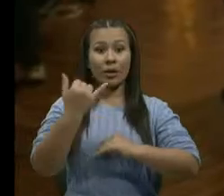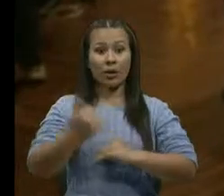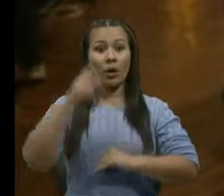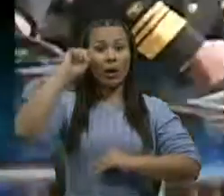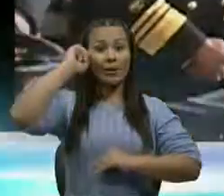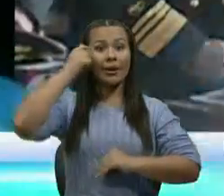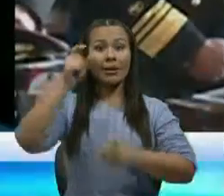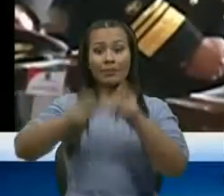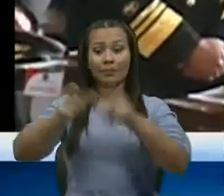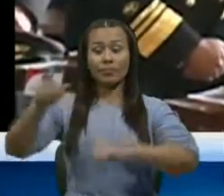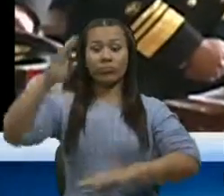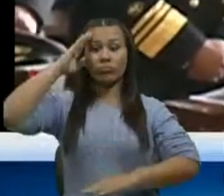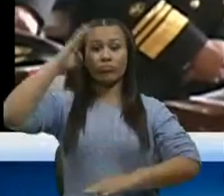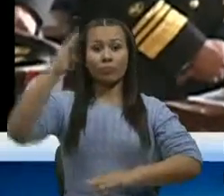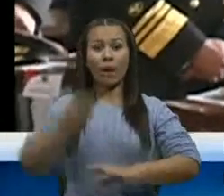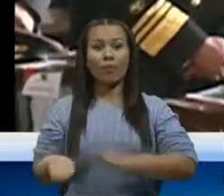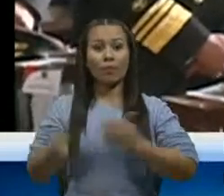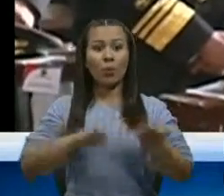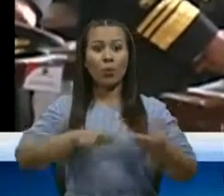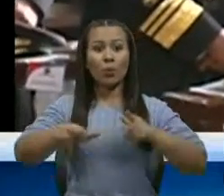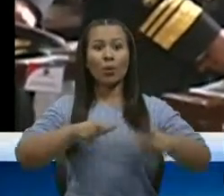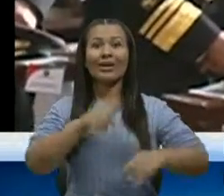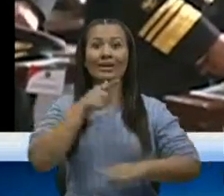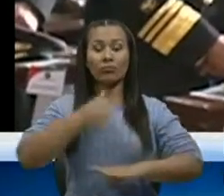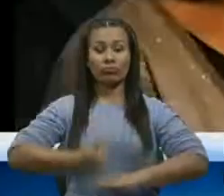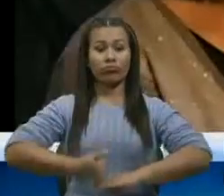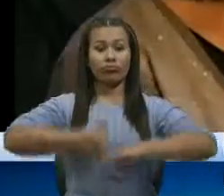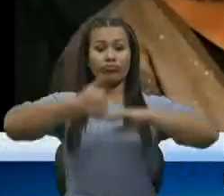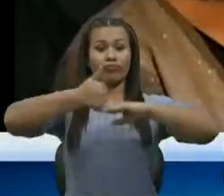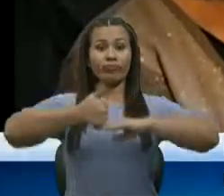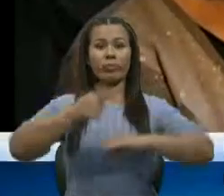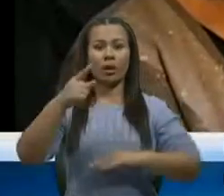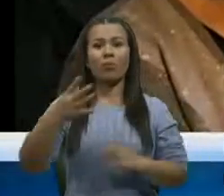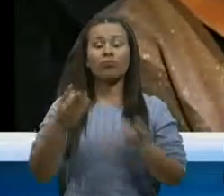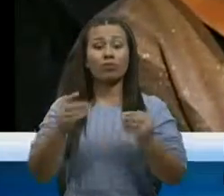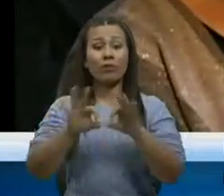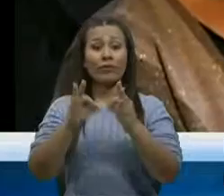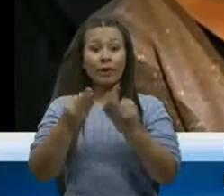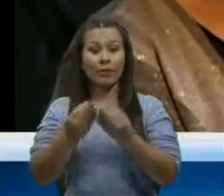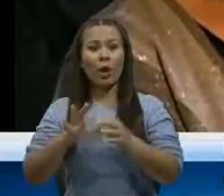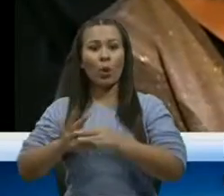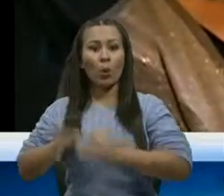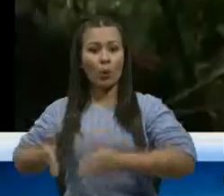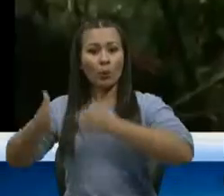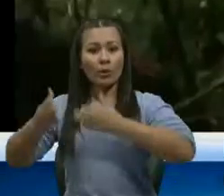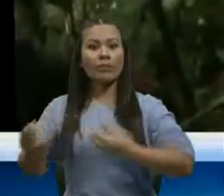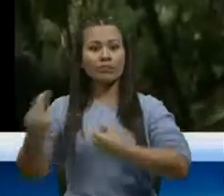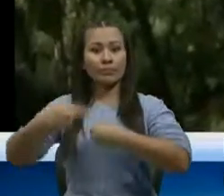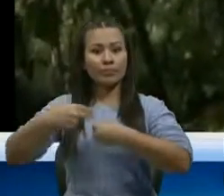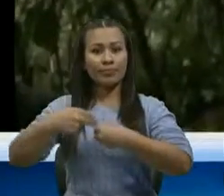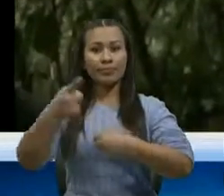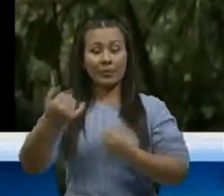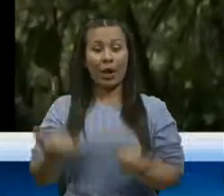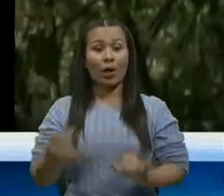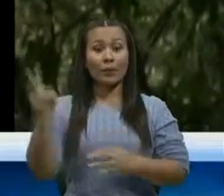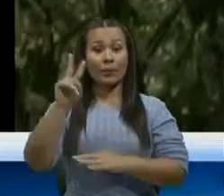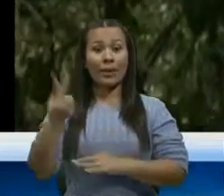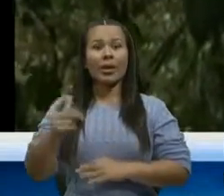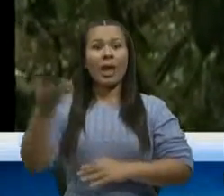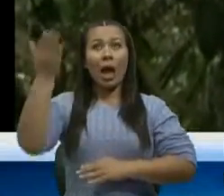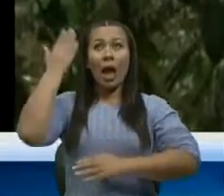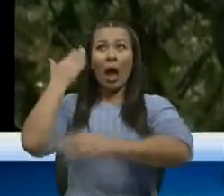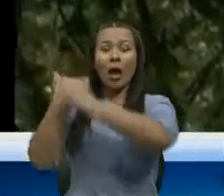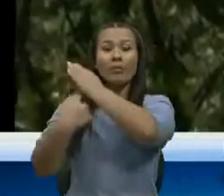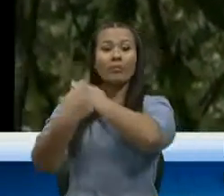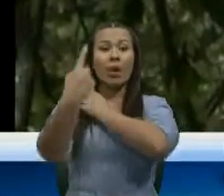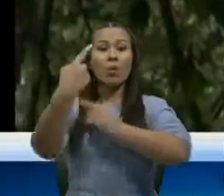A los militares fallecidos en el accidente llegó el alto mando militar, familiares y compañeros de los militares. Este viernes se cumplió un mes del